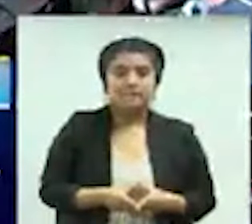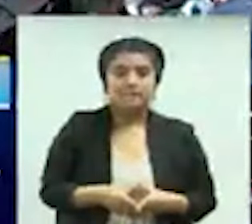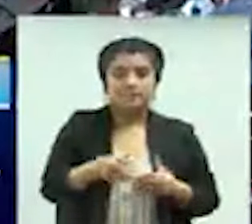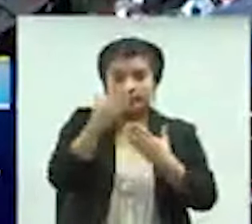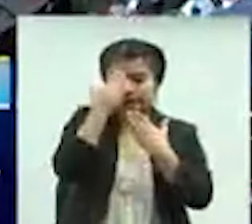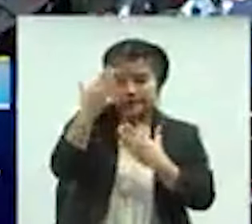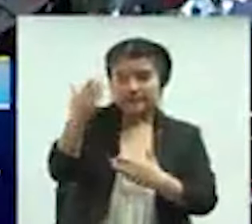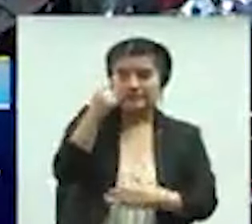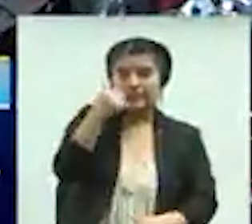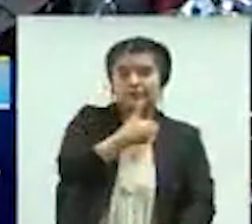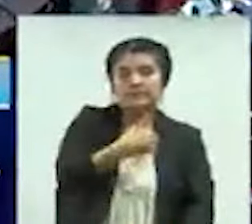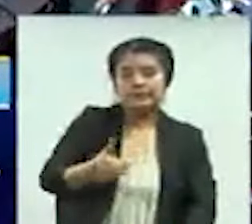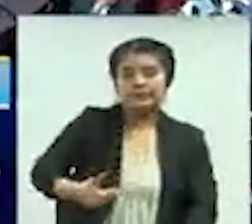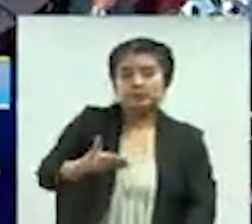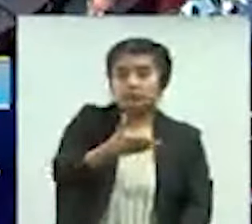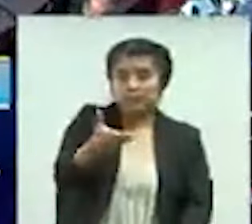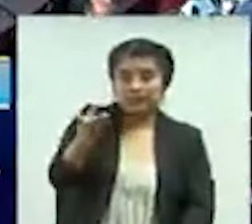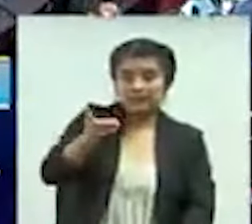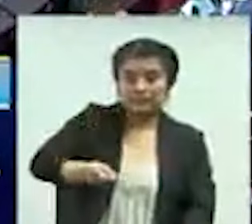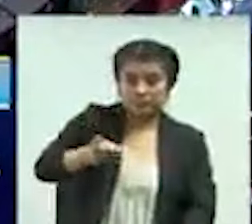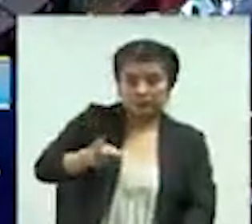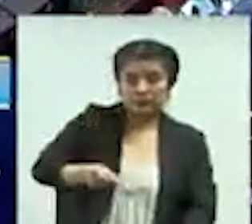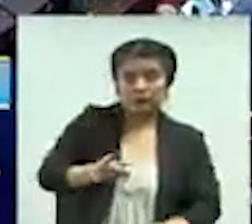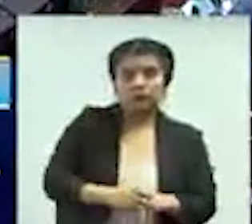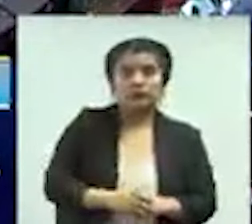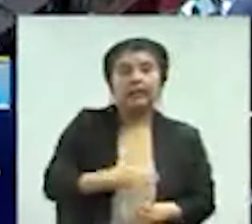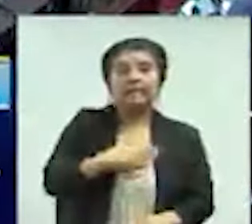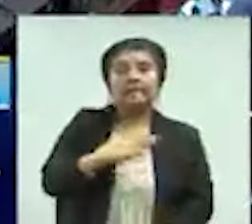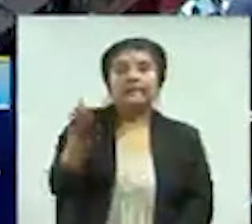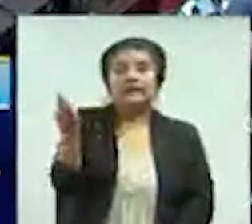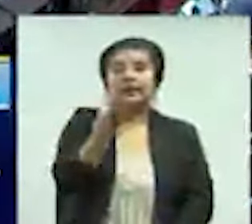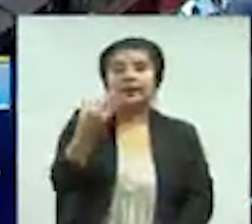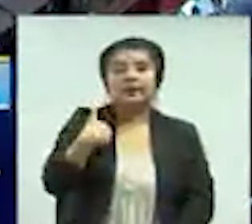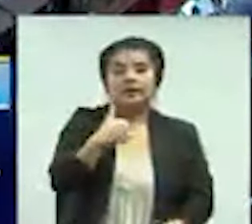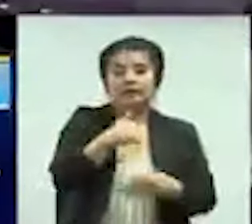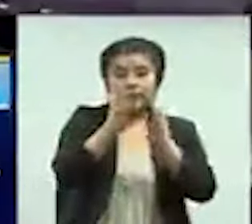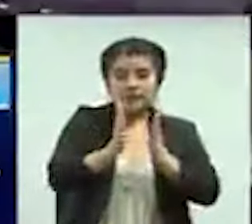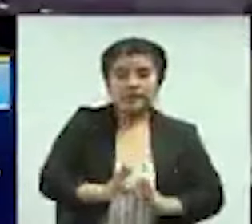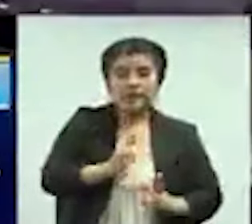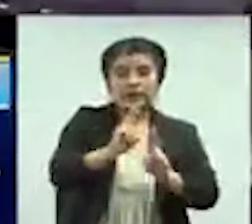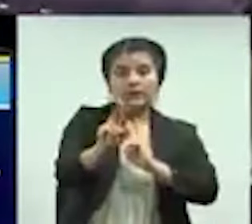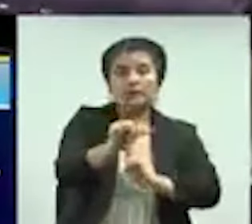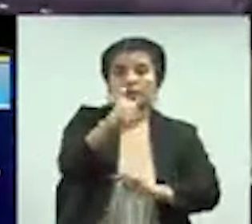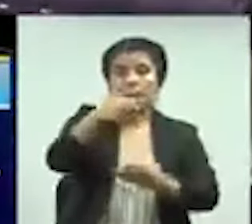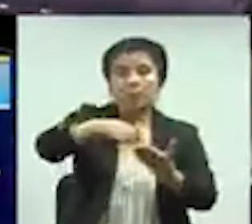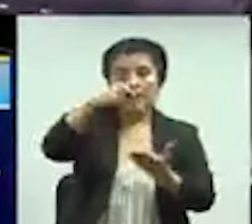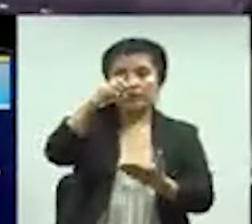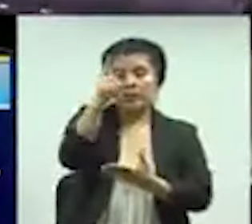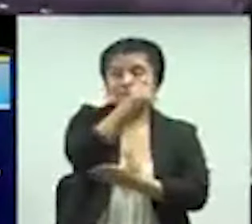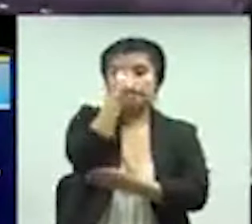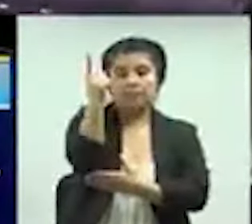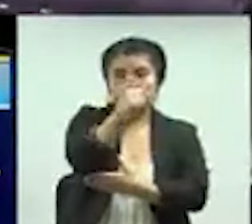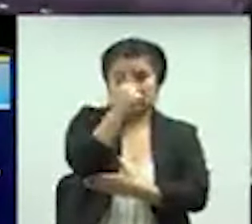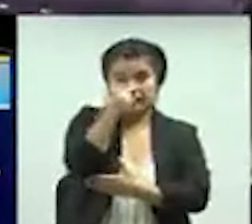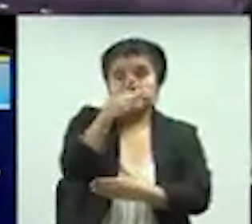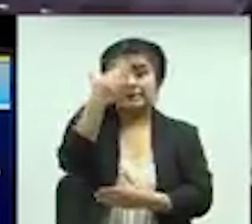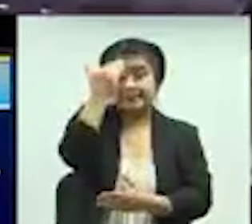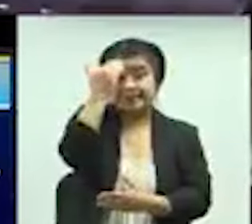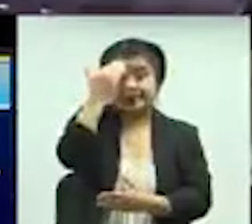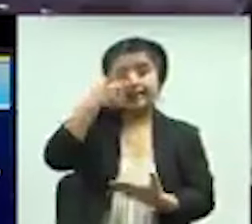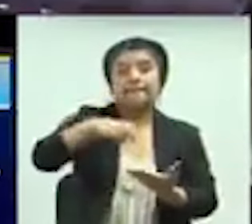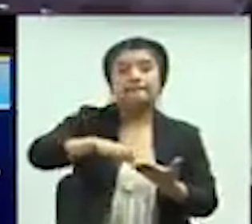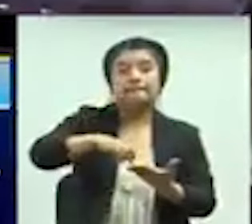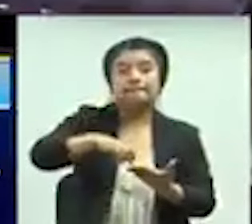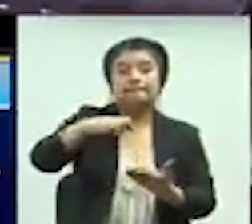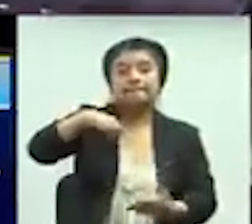Gracias, señor presidente, honorable pleno. En mi calidad de ministro de Relaciones Exteriores, es importante recordar que Palestina ya